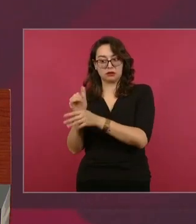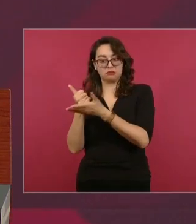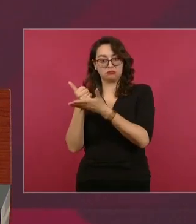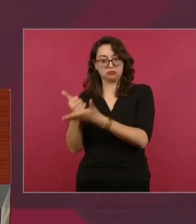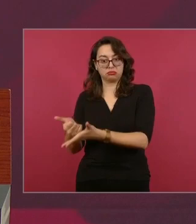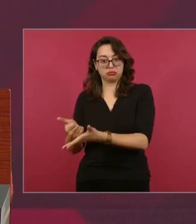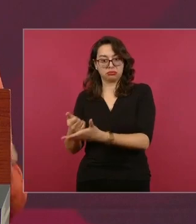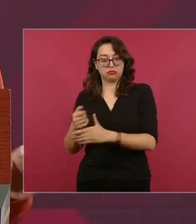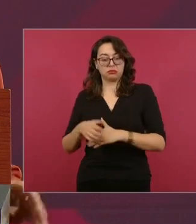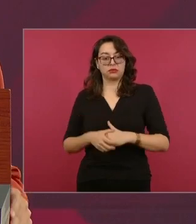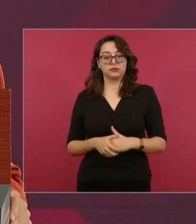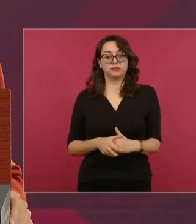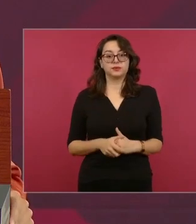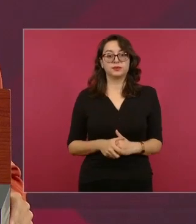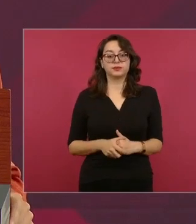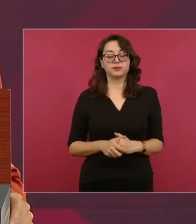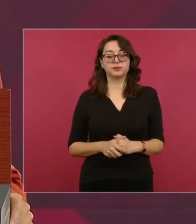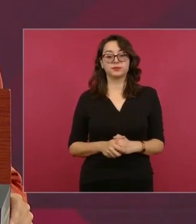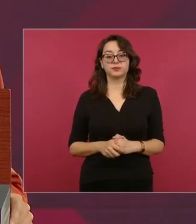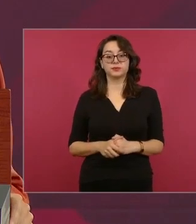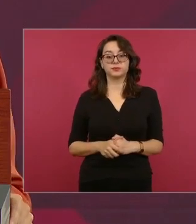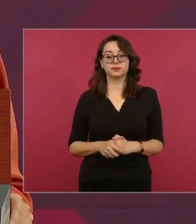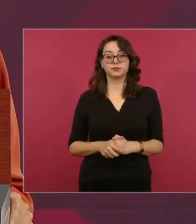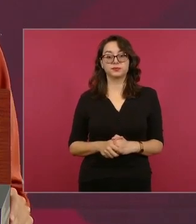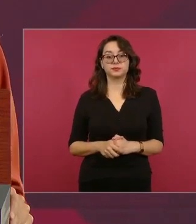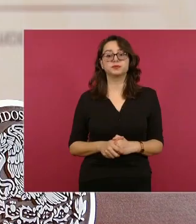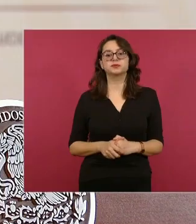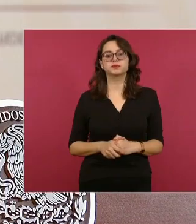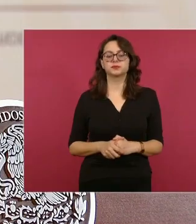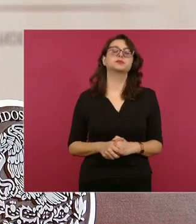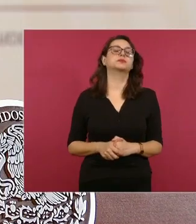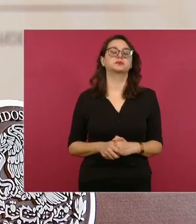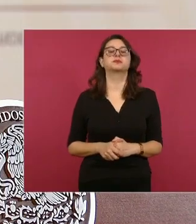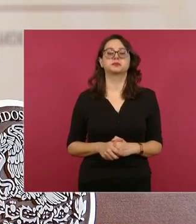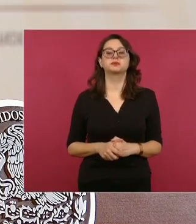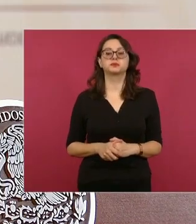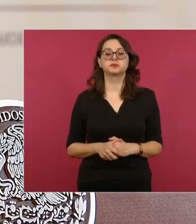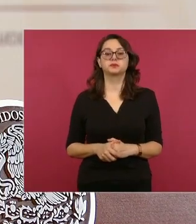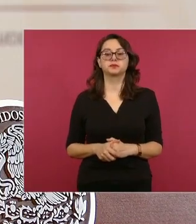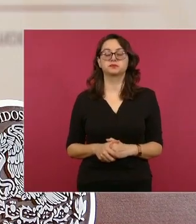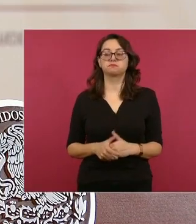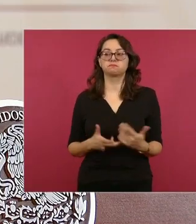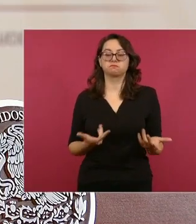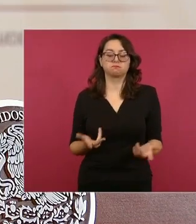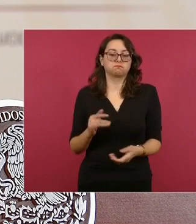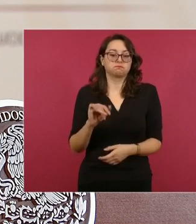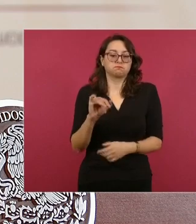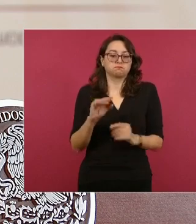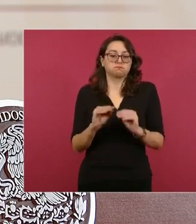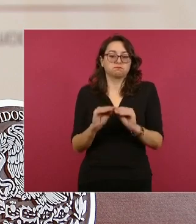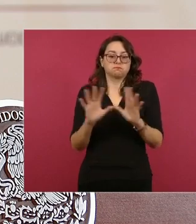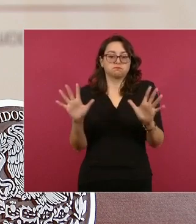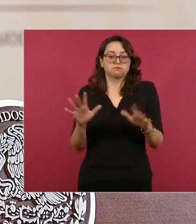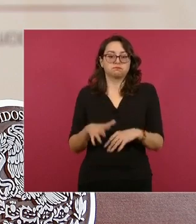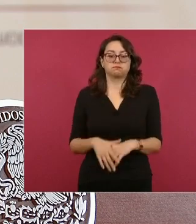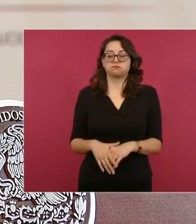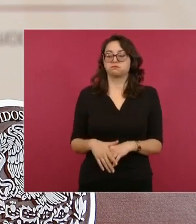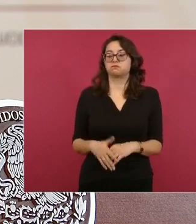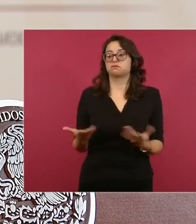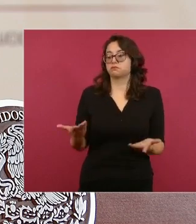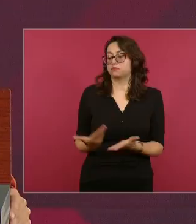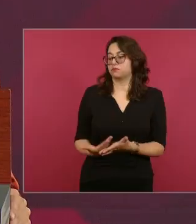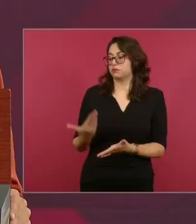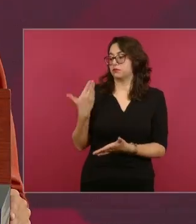propios datos han mostrado el evidente cambio. Hablábamos, por ejemplo, de Coneval y los datos